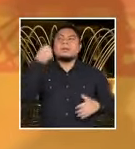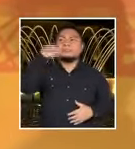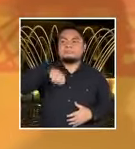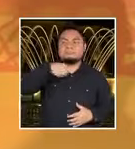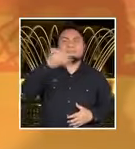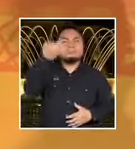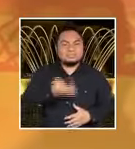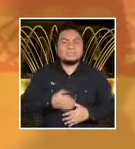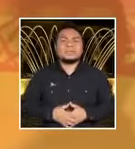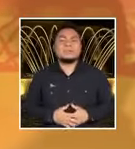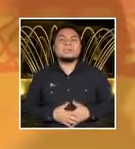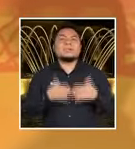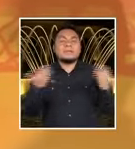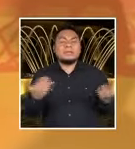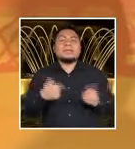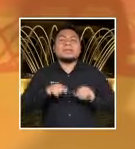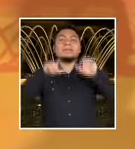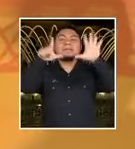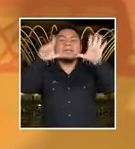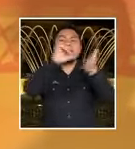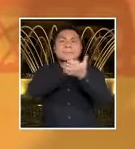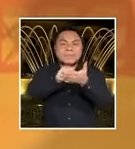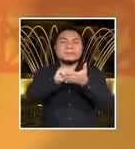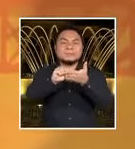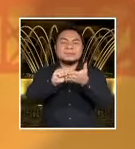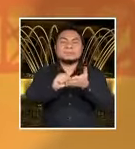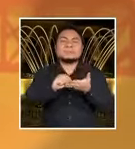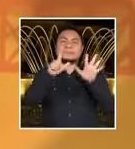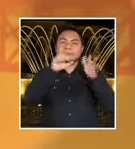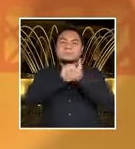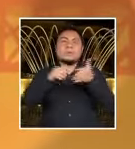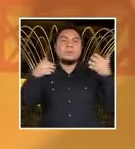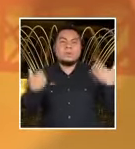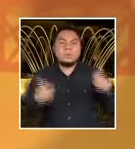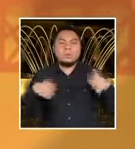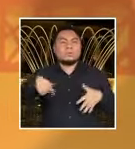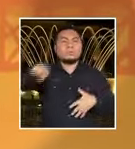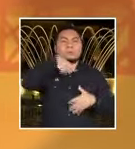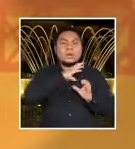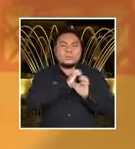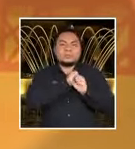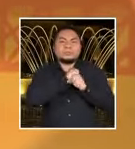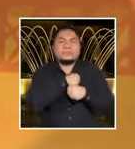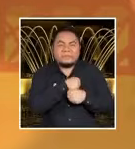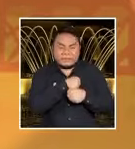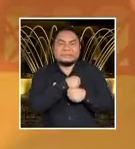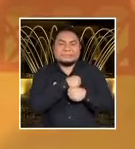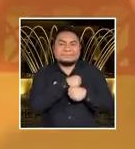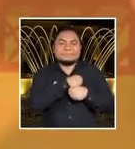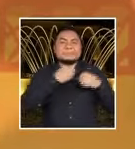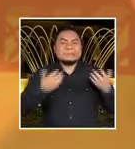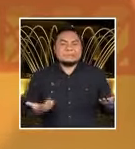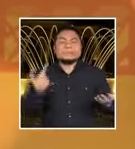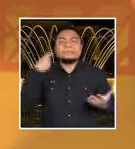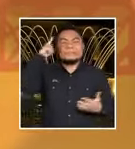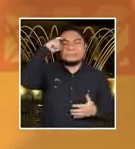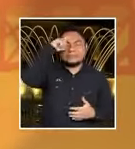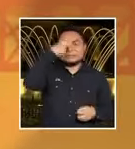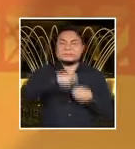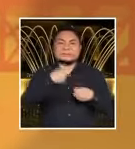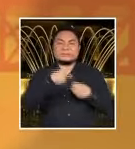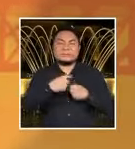Efectivamente, son 7 meses que estamos sufriendo los estragos,